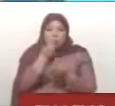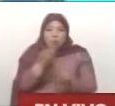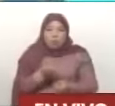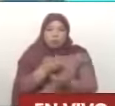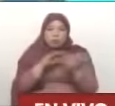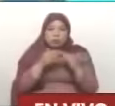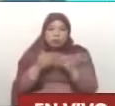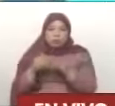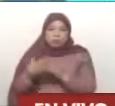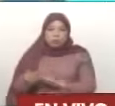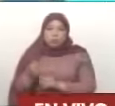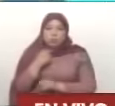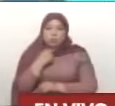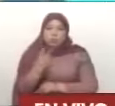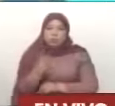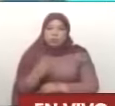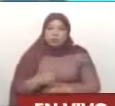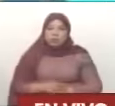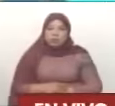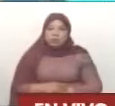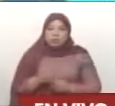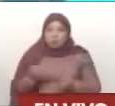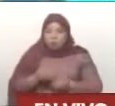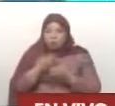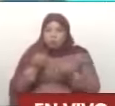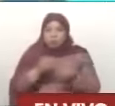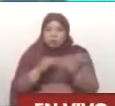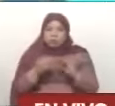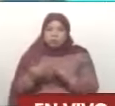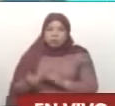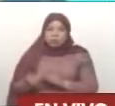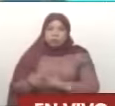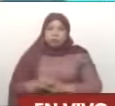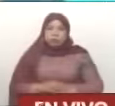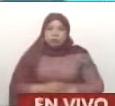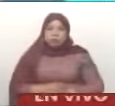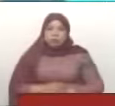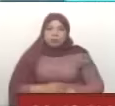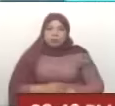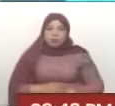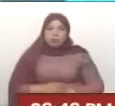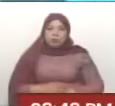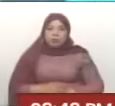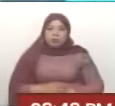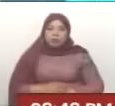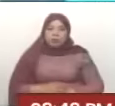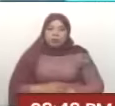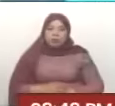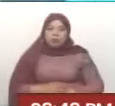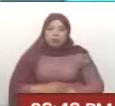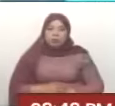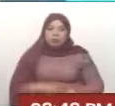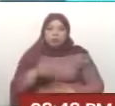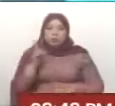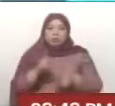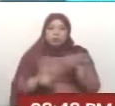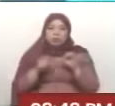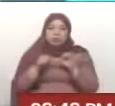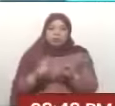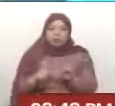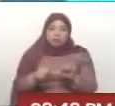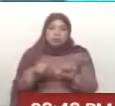comunales, voceros y voceras de consejos comunales, atención. Esta tarea que voy a decir depende de